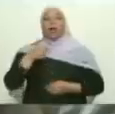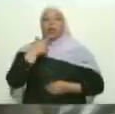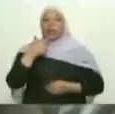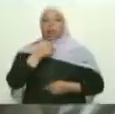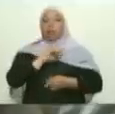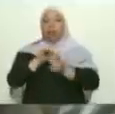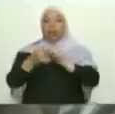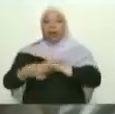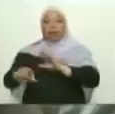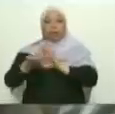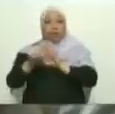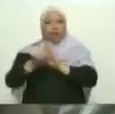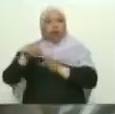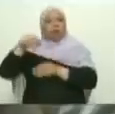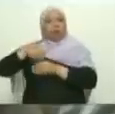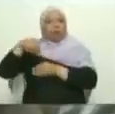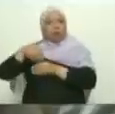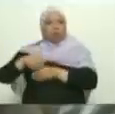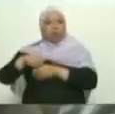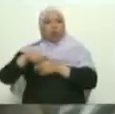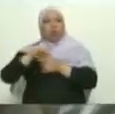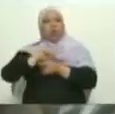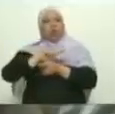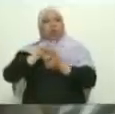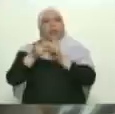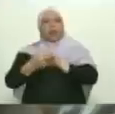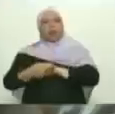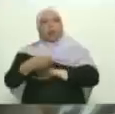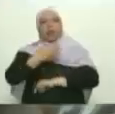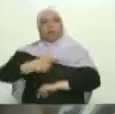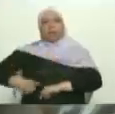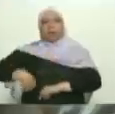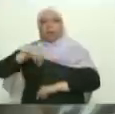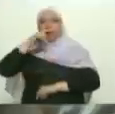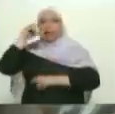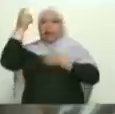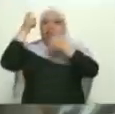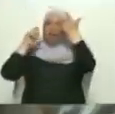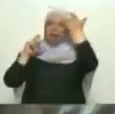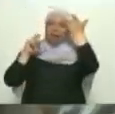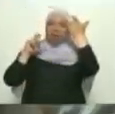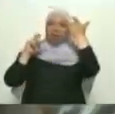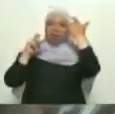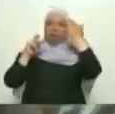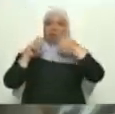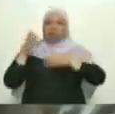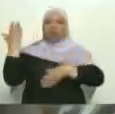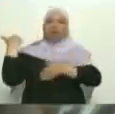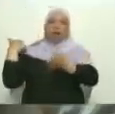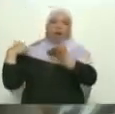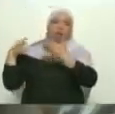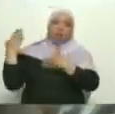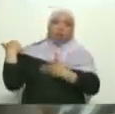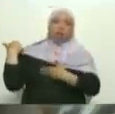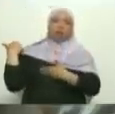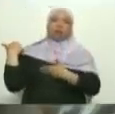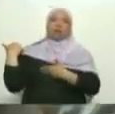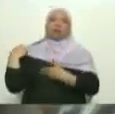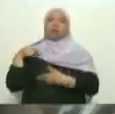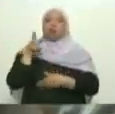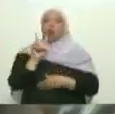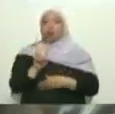revocatorio que pretendía destituir al presidente Hugo Chávez. Obviamente de allí sale